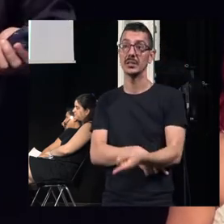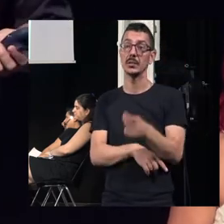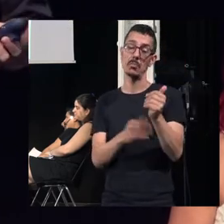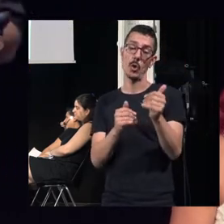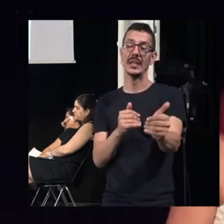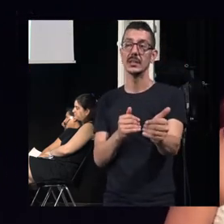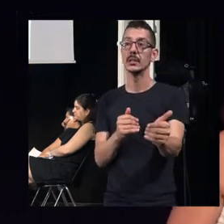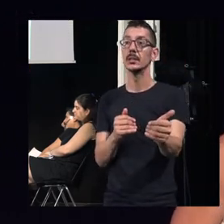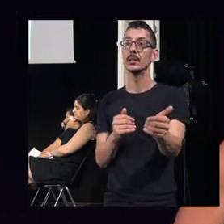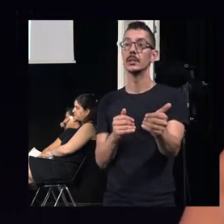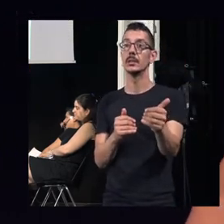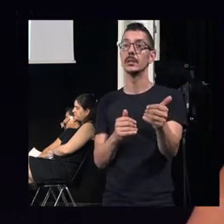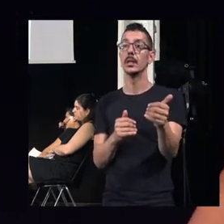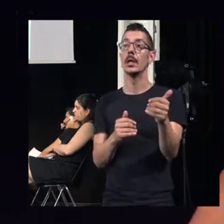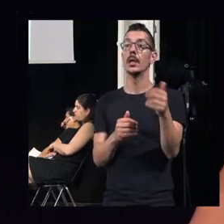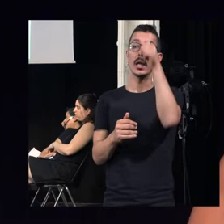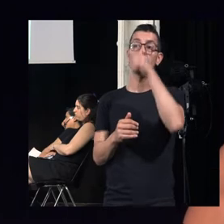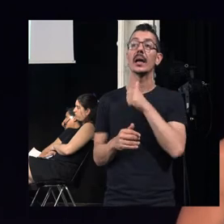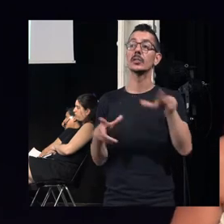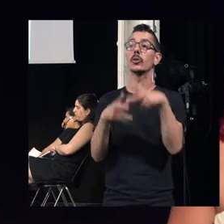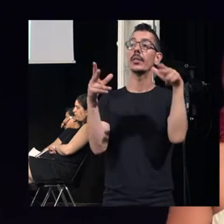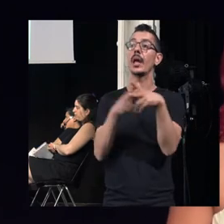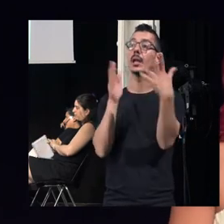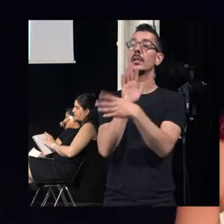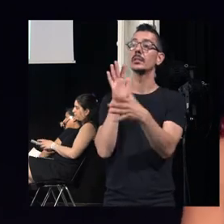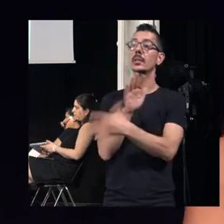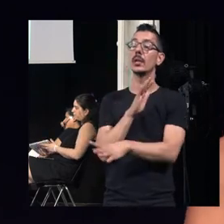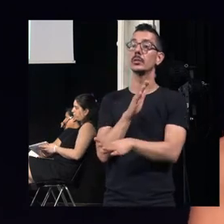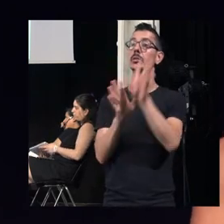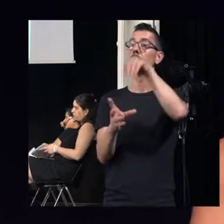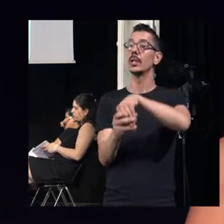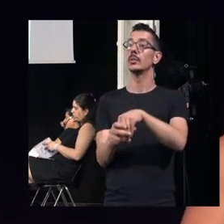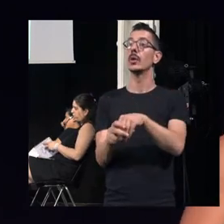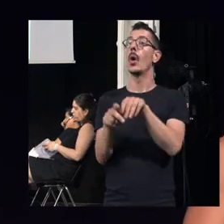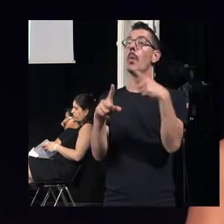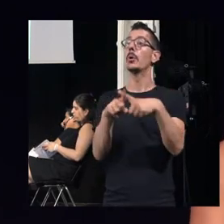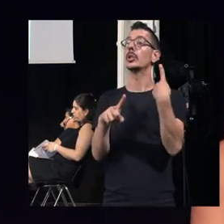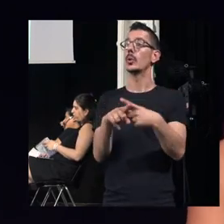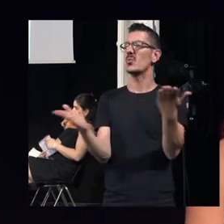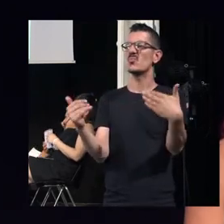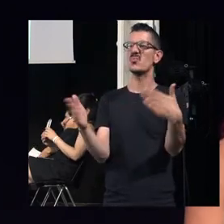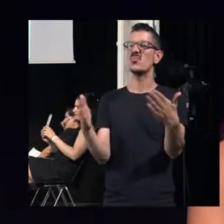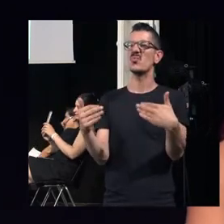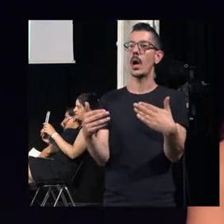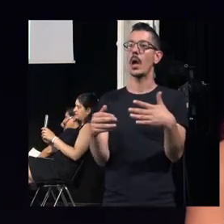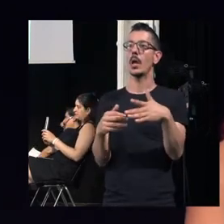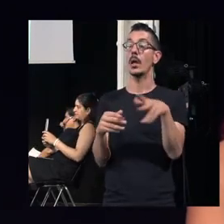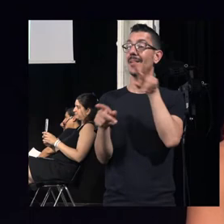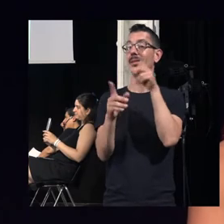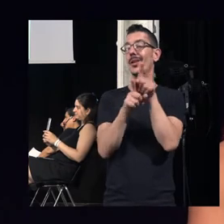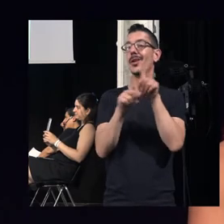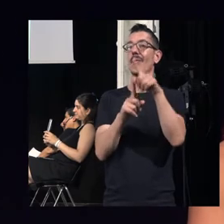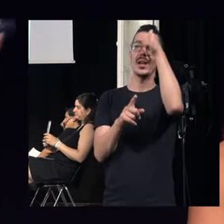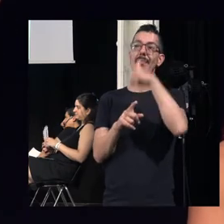la imagen social que se proyecta del pueblo gitano es que los gitanos no tenemos homosexuales. No hay homosexuales en el pueblo gitano, según la imagen mayoritaria, ¿no?